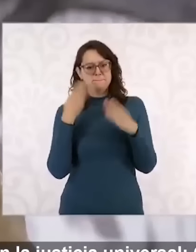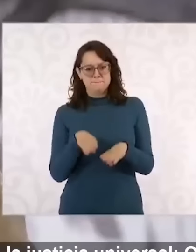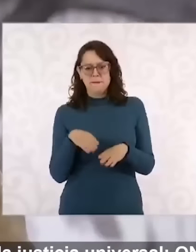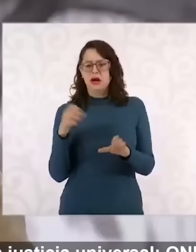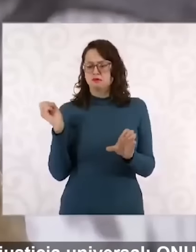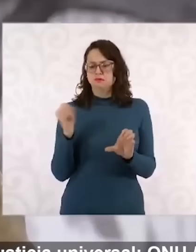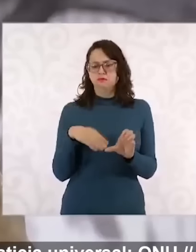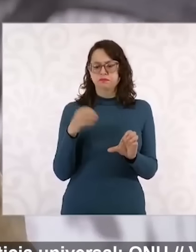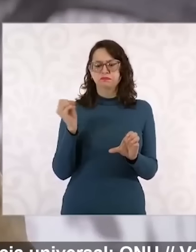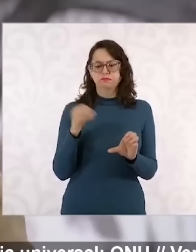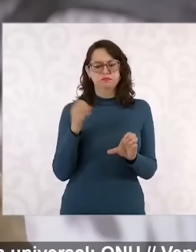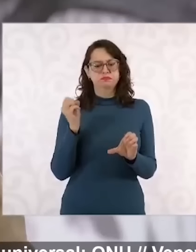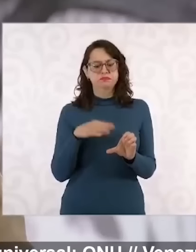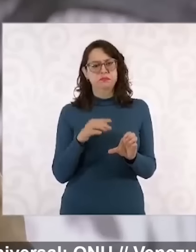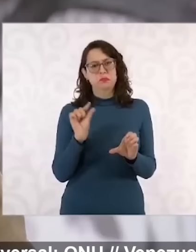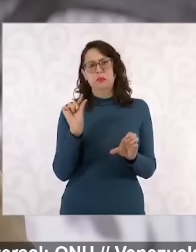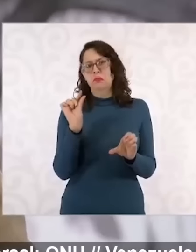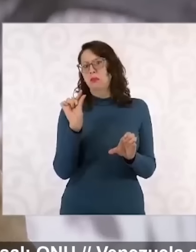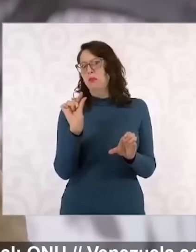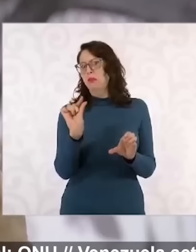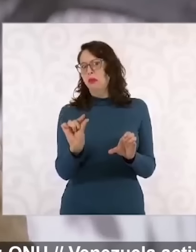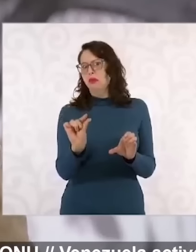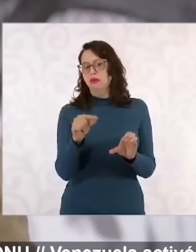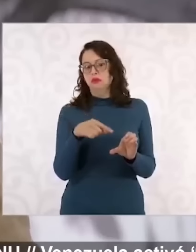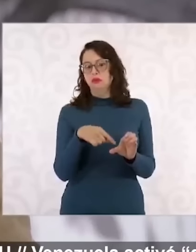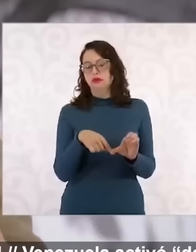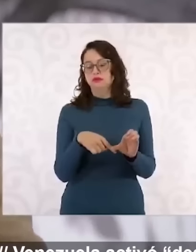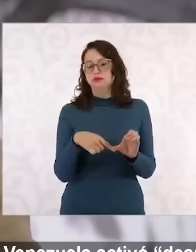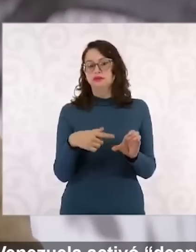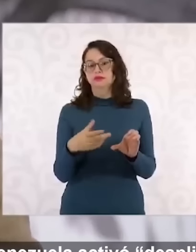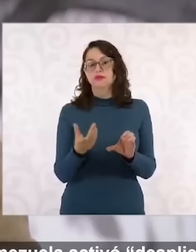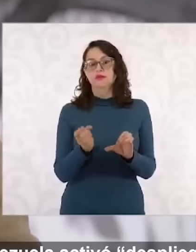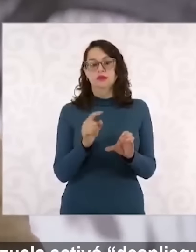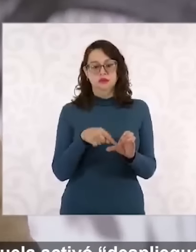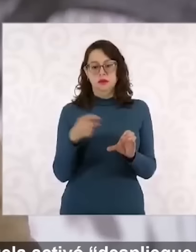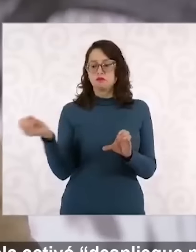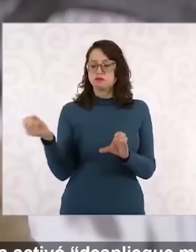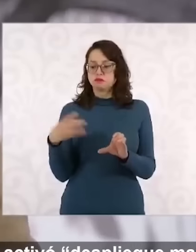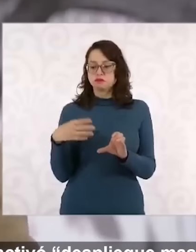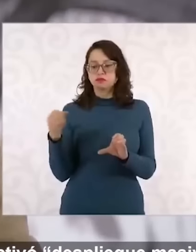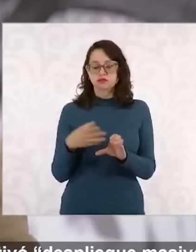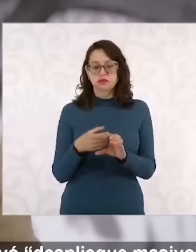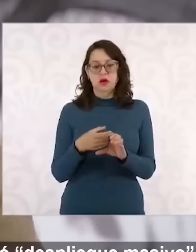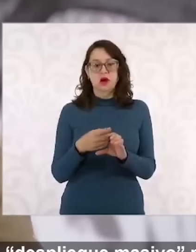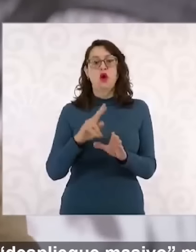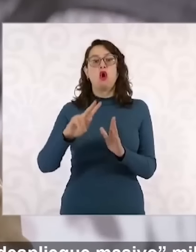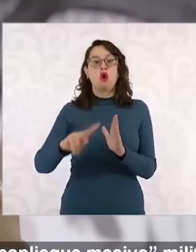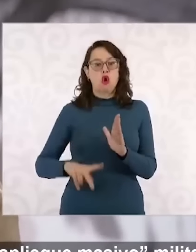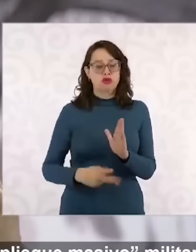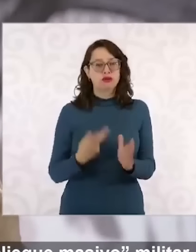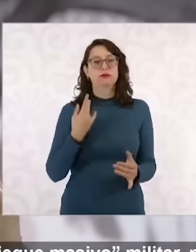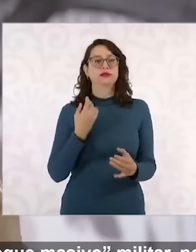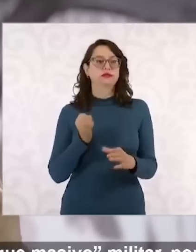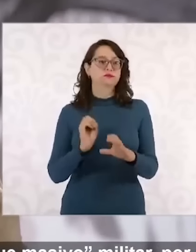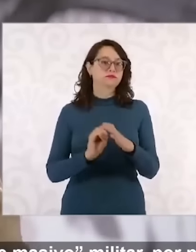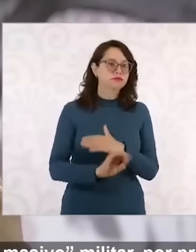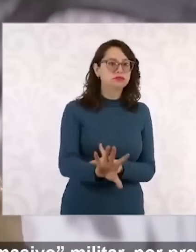esas supuestas ganancias, pero le piden que la reenvíe o la use para hacer otras